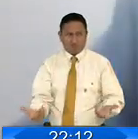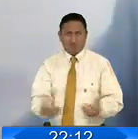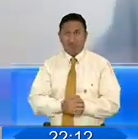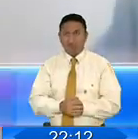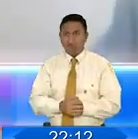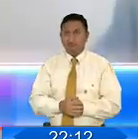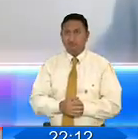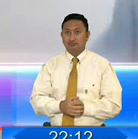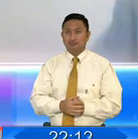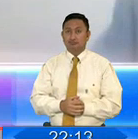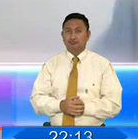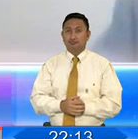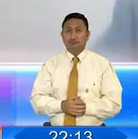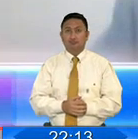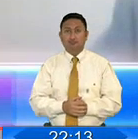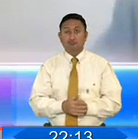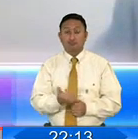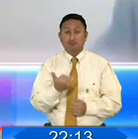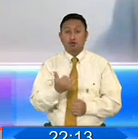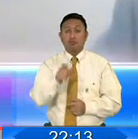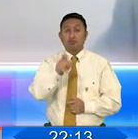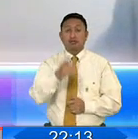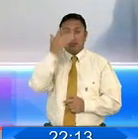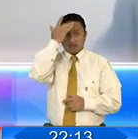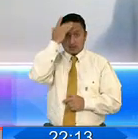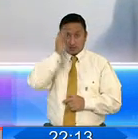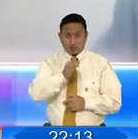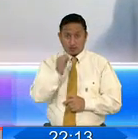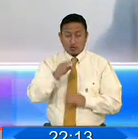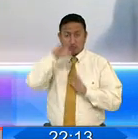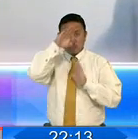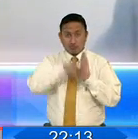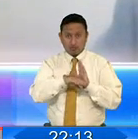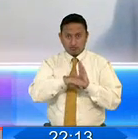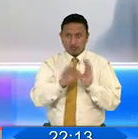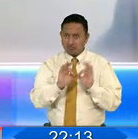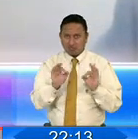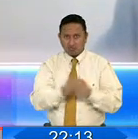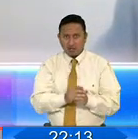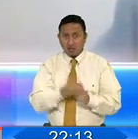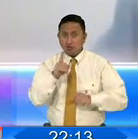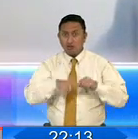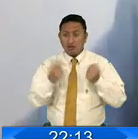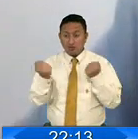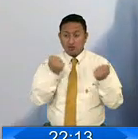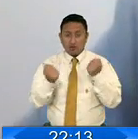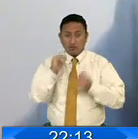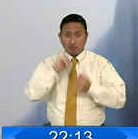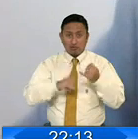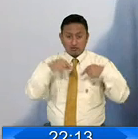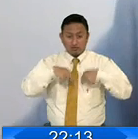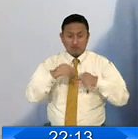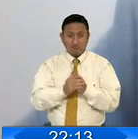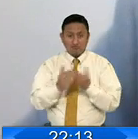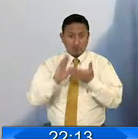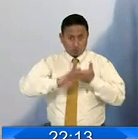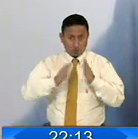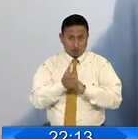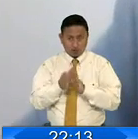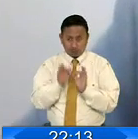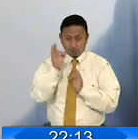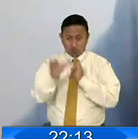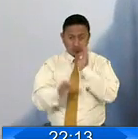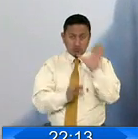logra disminuir el número de pacientes en cuidado intensivo. No hemos logrado controlar el virus. Hay una transmisión comunitaria.